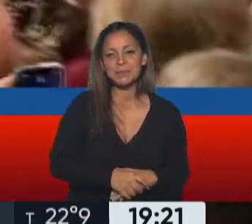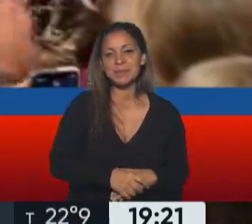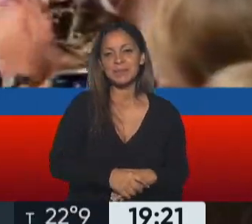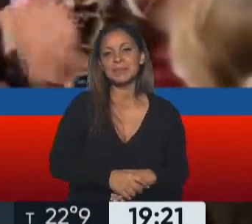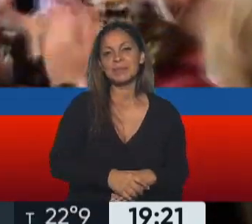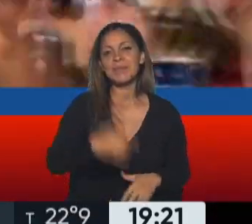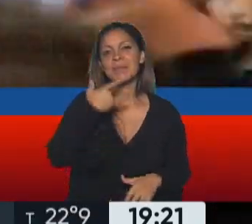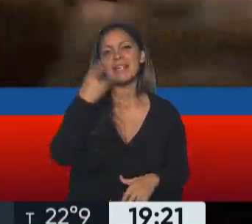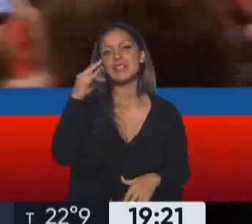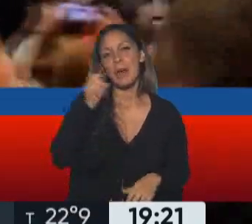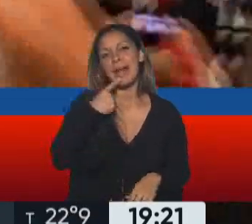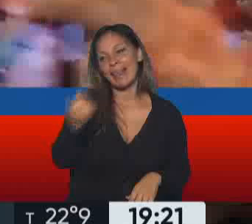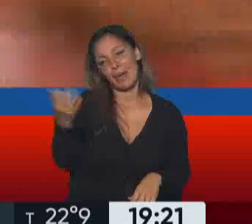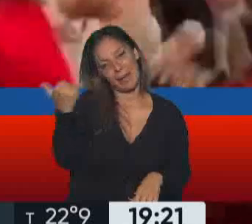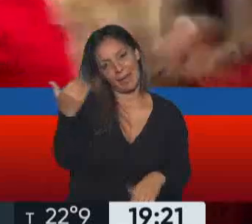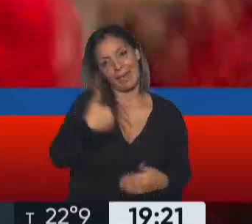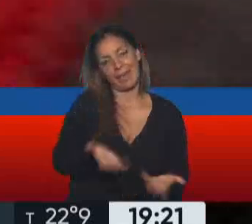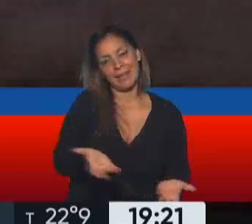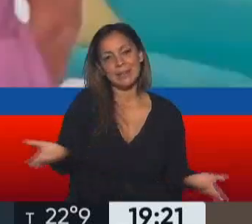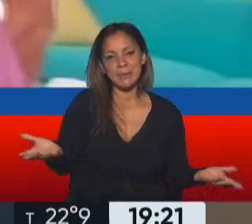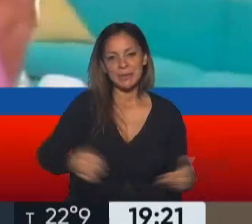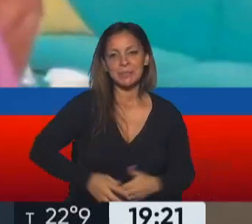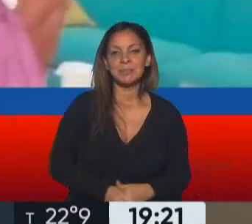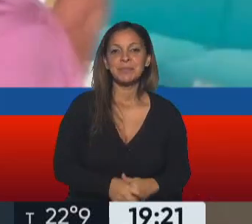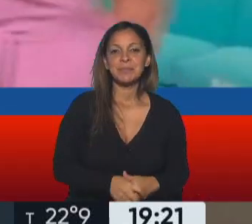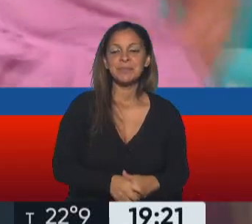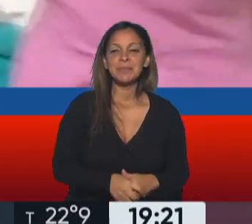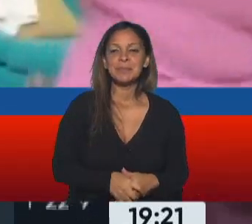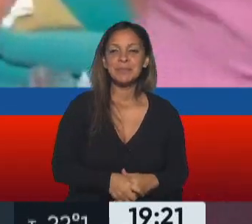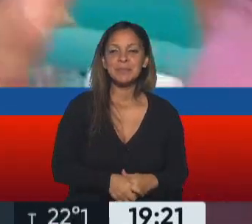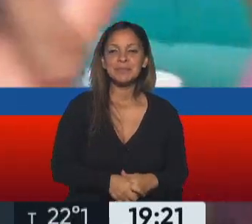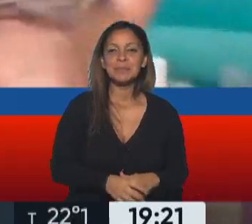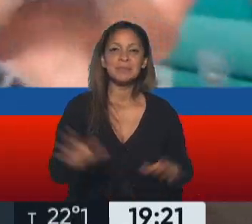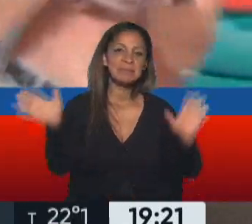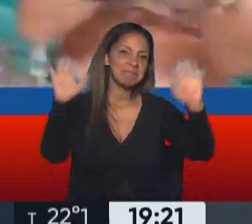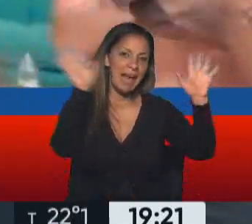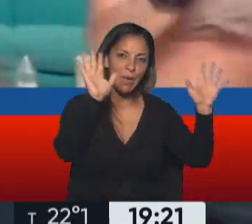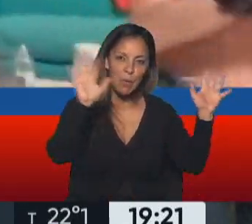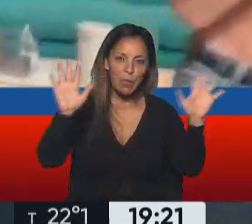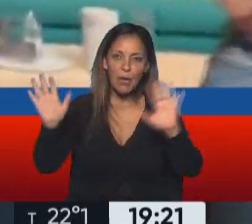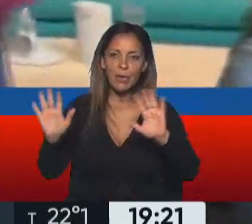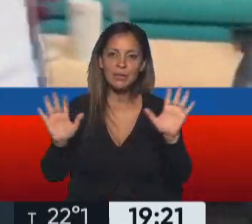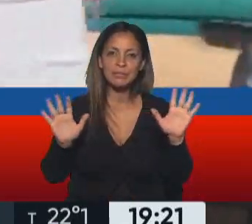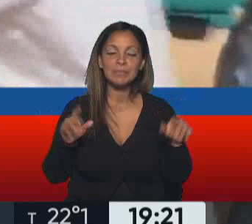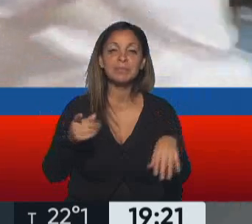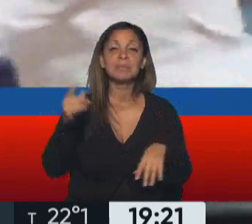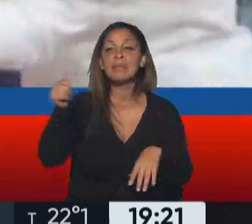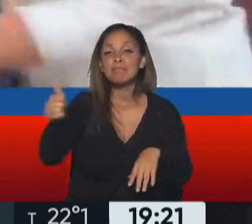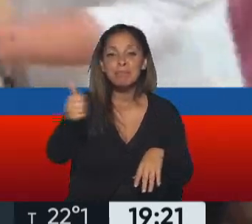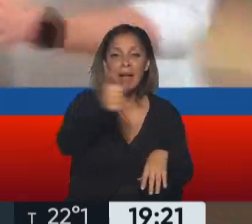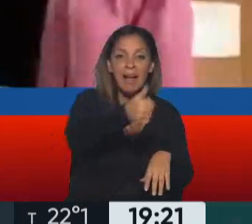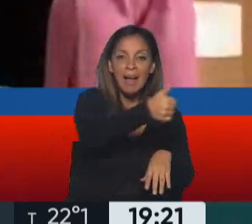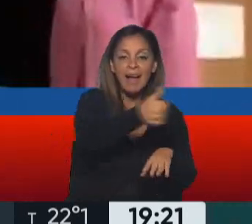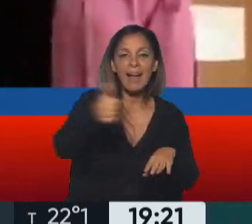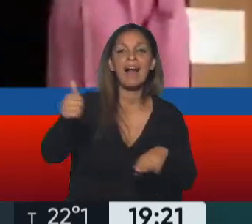el Chueco Suar y dijo, yo para allá voy, por supuesto, y saludó uno por uno